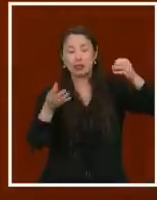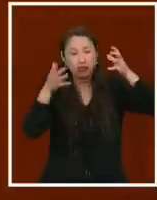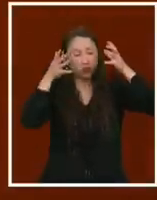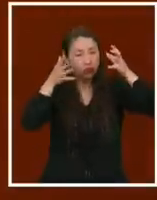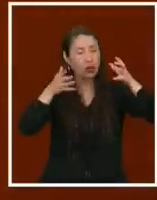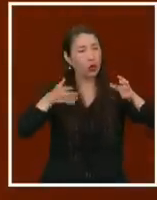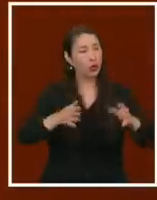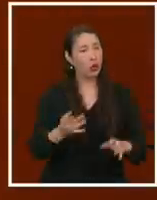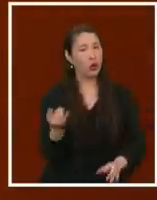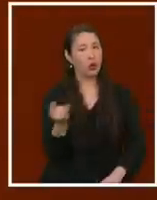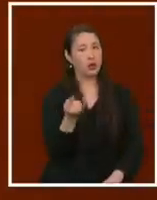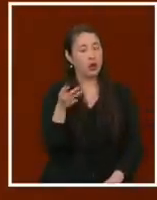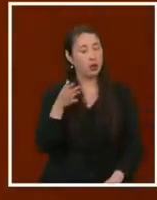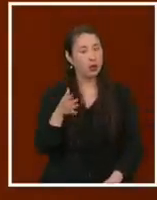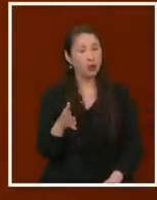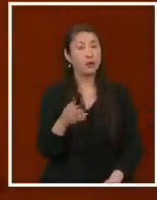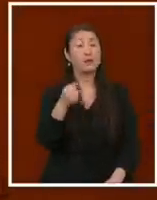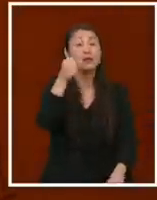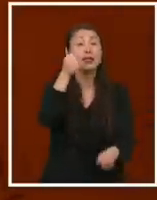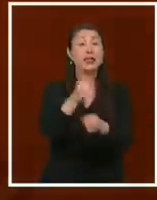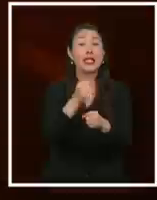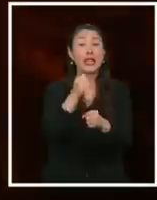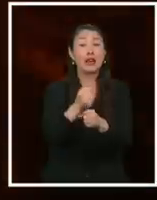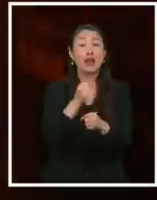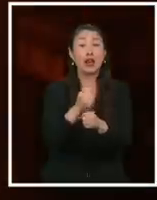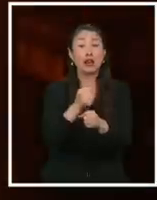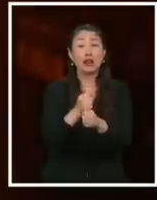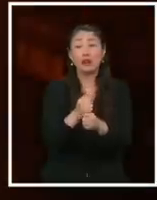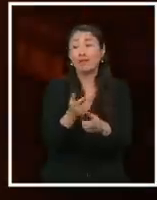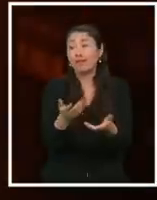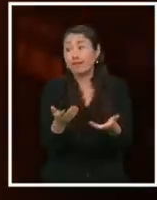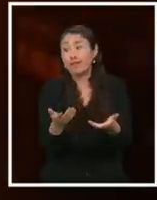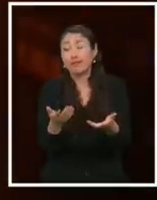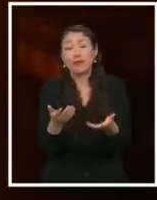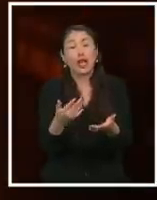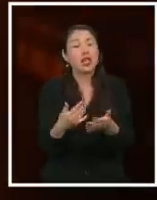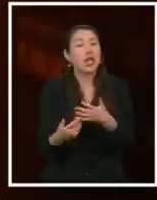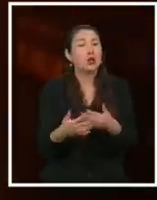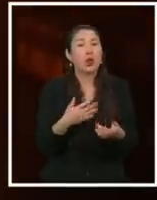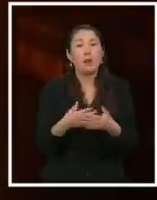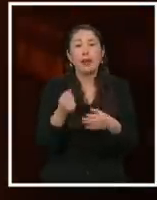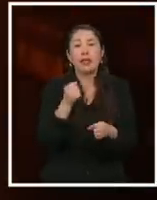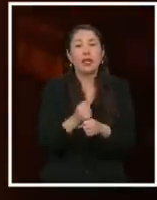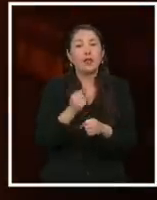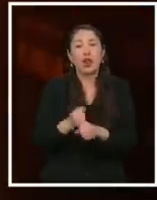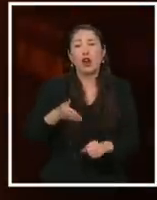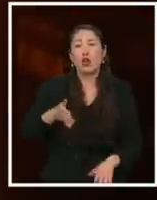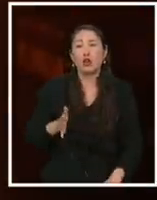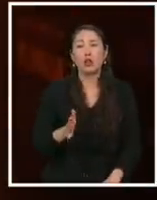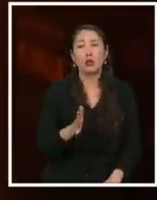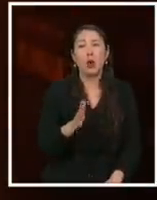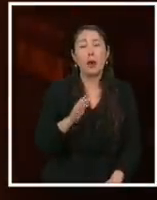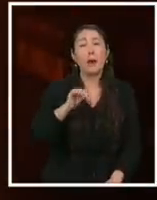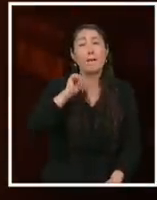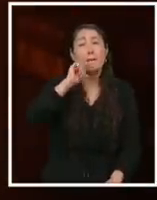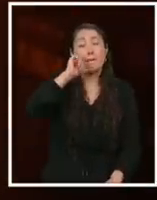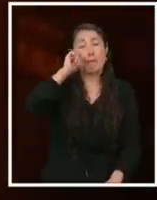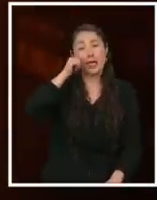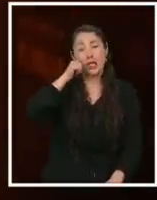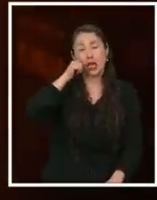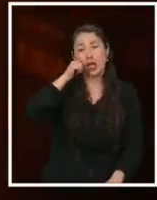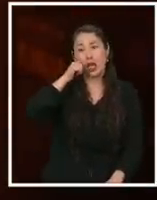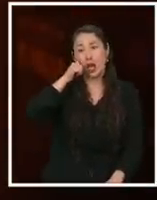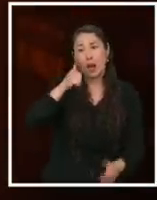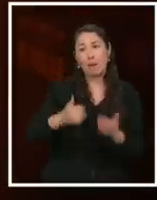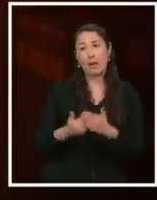continúa y el trabajo hasta lo que se puede hacer a esta hora naturalmente continúa. Mañana más temprano,